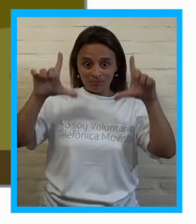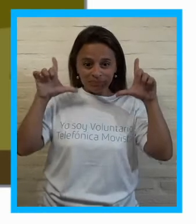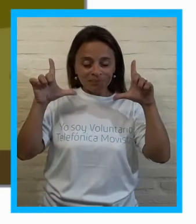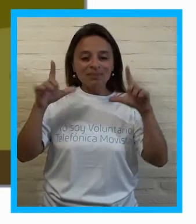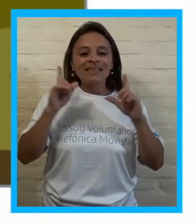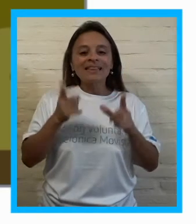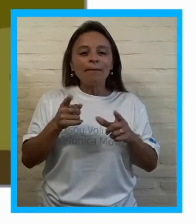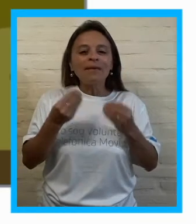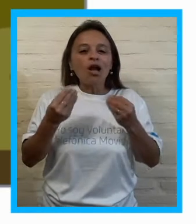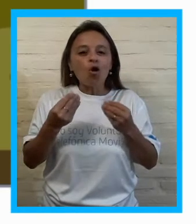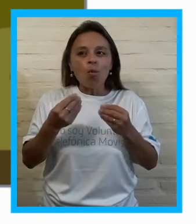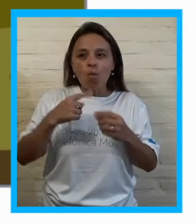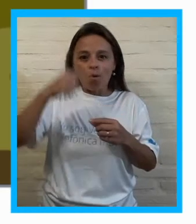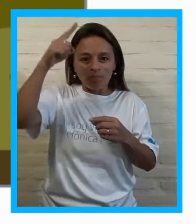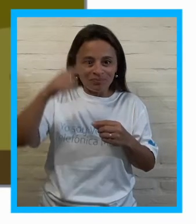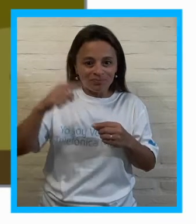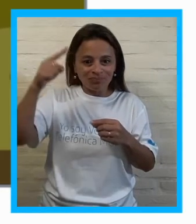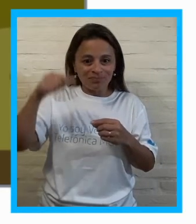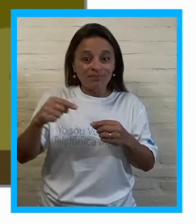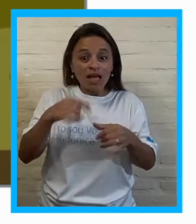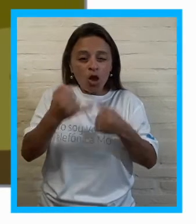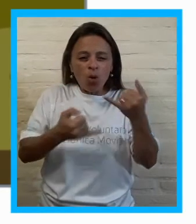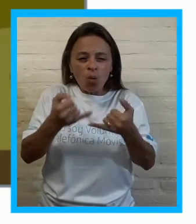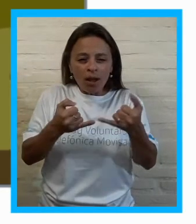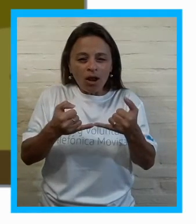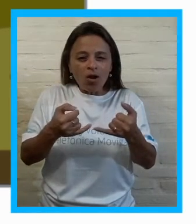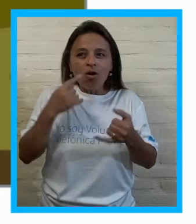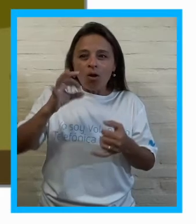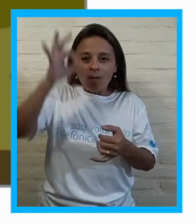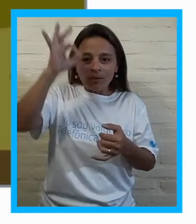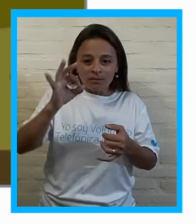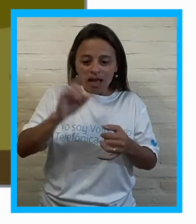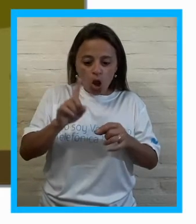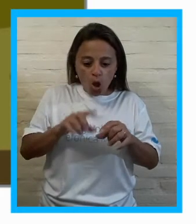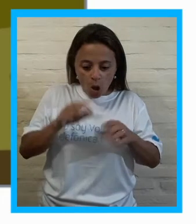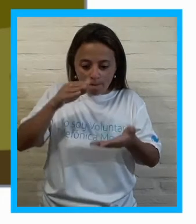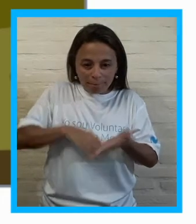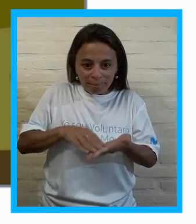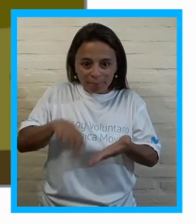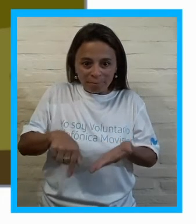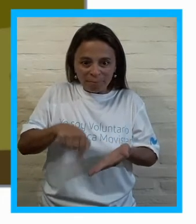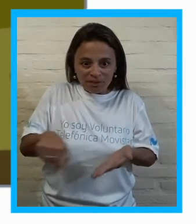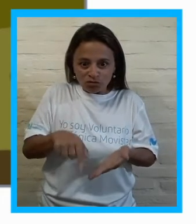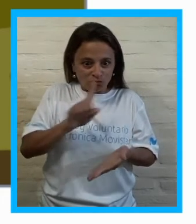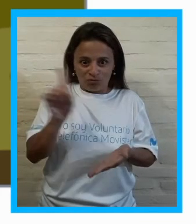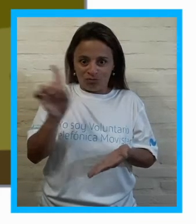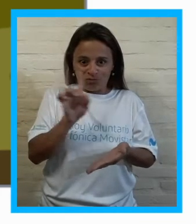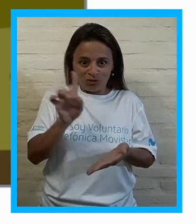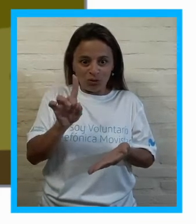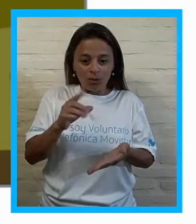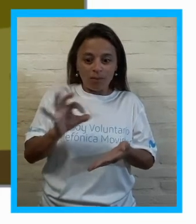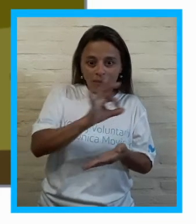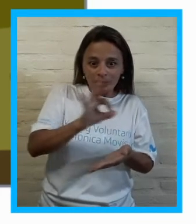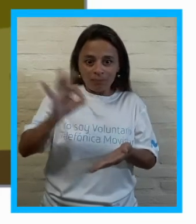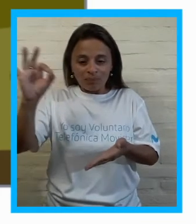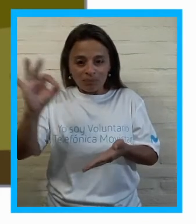también podemos mencionar el sistema de puntos y de vidas. El juego consiste en evitar que la pelota toque el piso y para eso podemos mover la nave solo a la